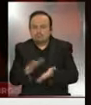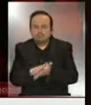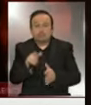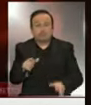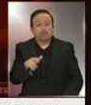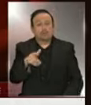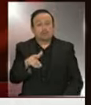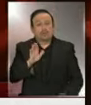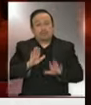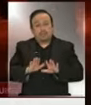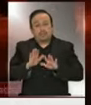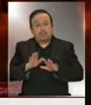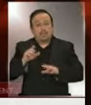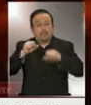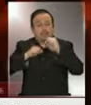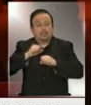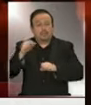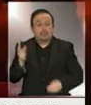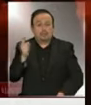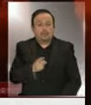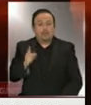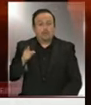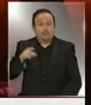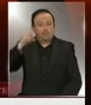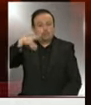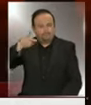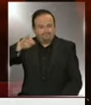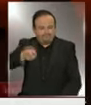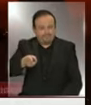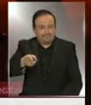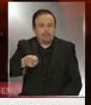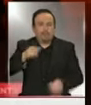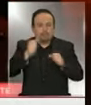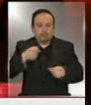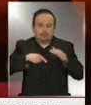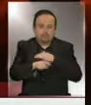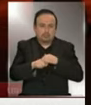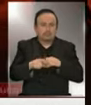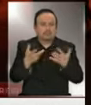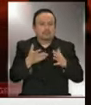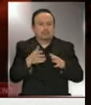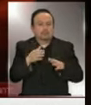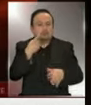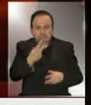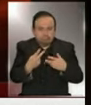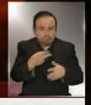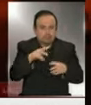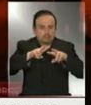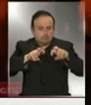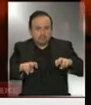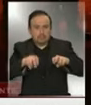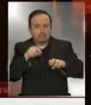Claro, en este caso hay que esperar a la compañía de Nel para que corte un tema de electricidad para poder trabajar el sitio del suceso y en este